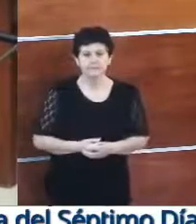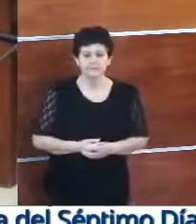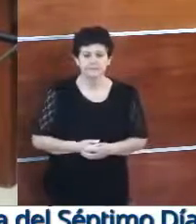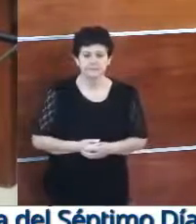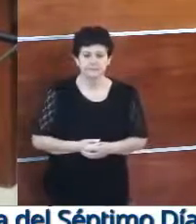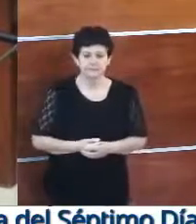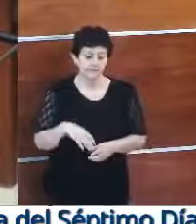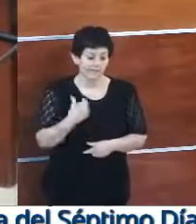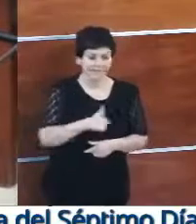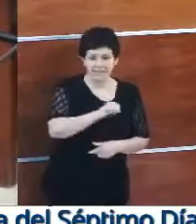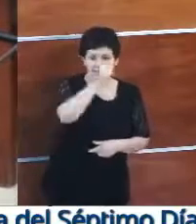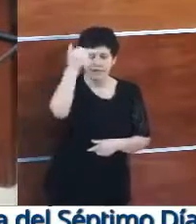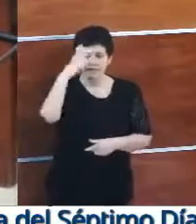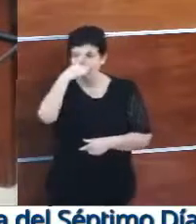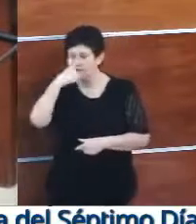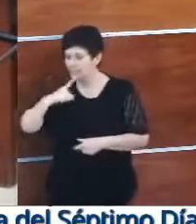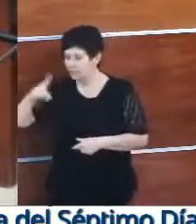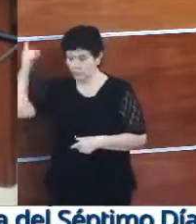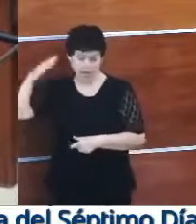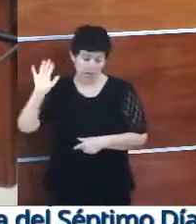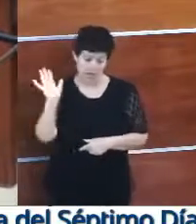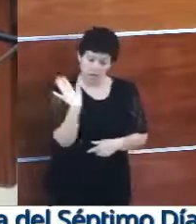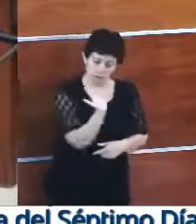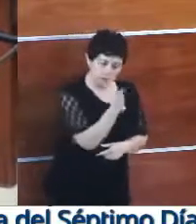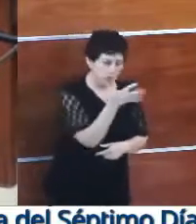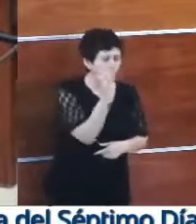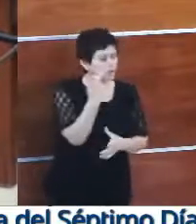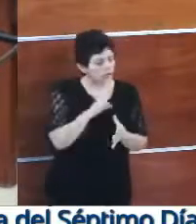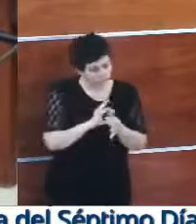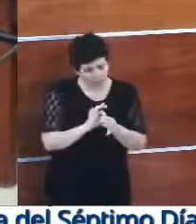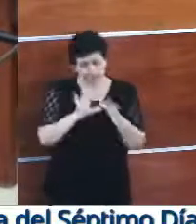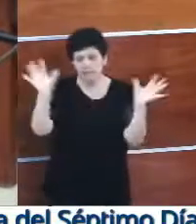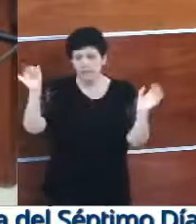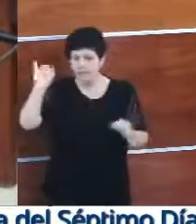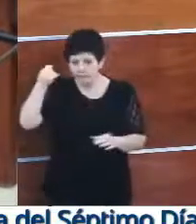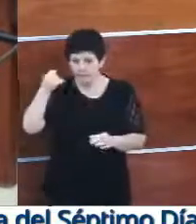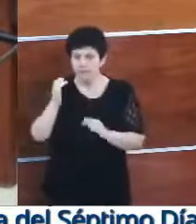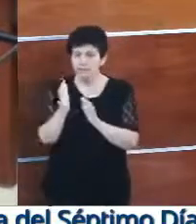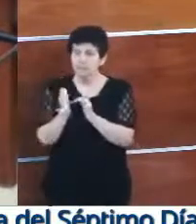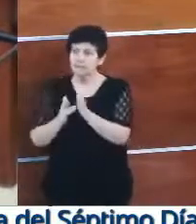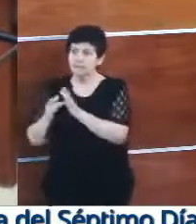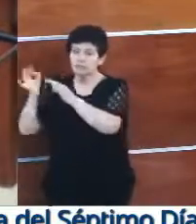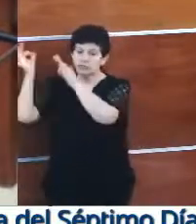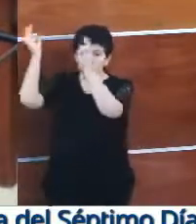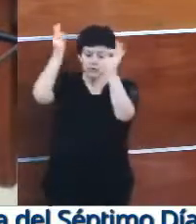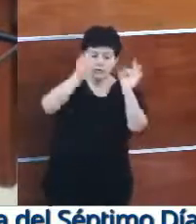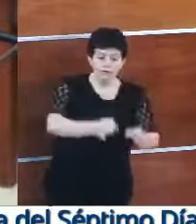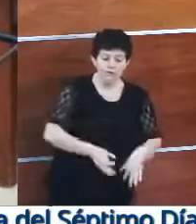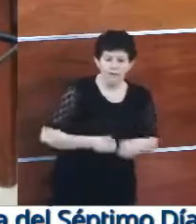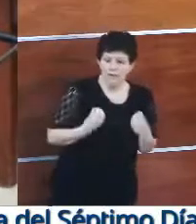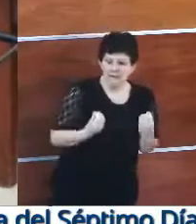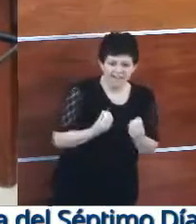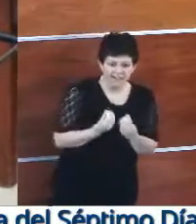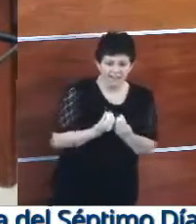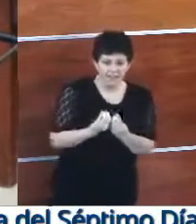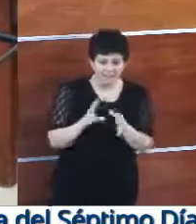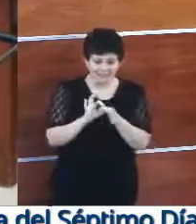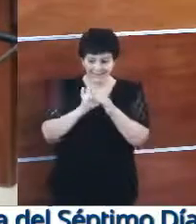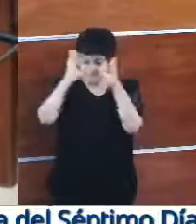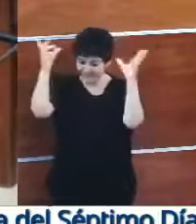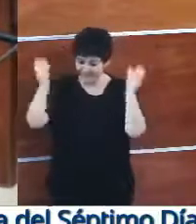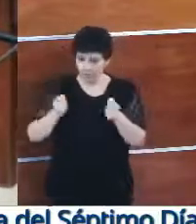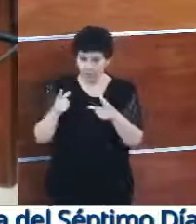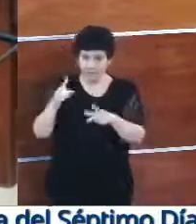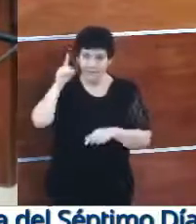Y el triunfo de Dios va a liberarnos de esa tensión. Jesús viene para terminar la obra de redención. Él